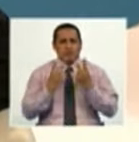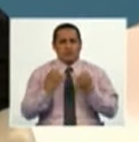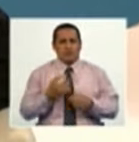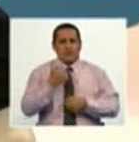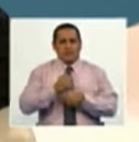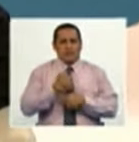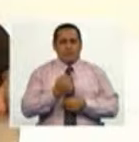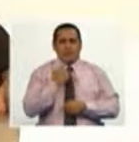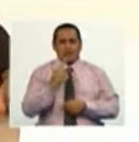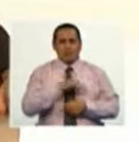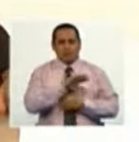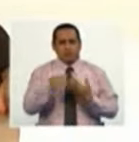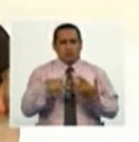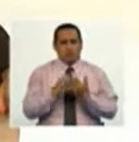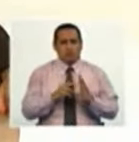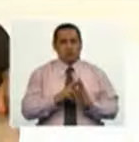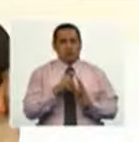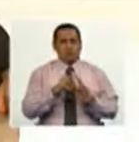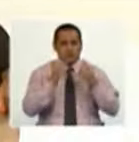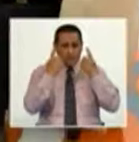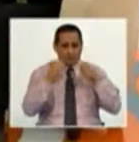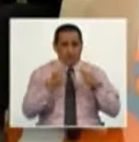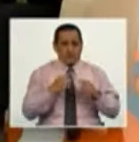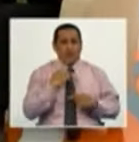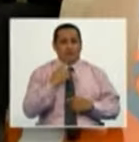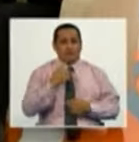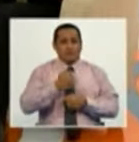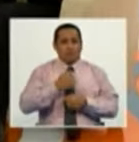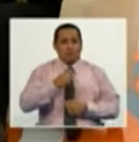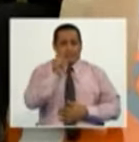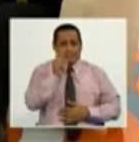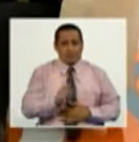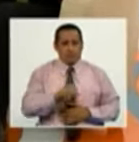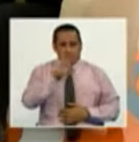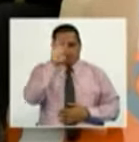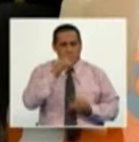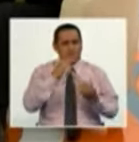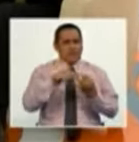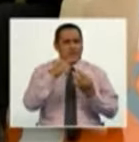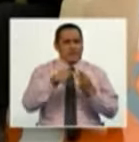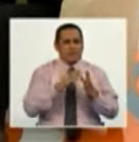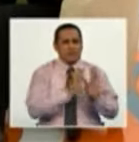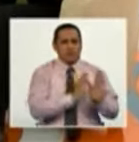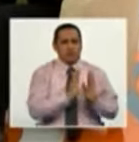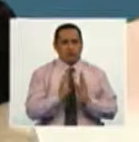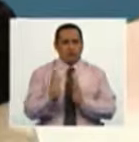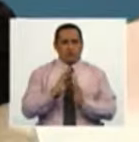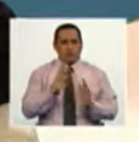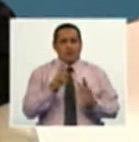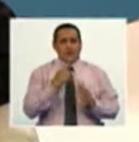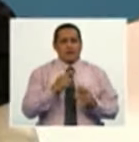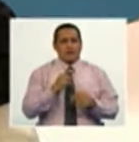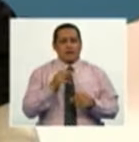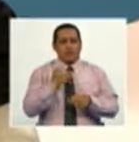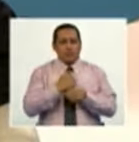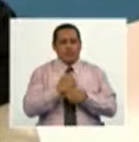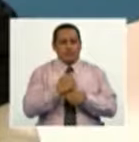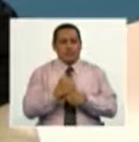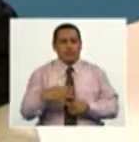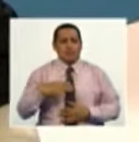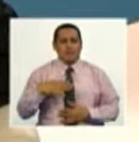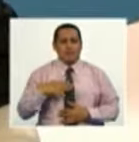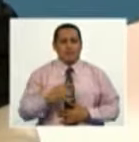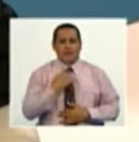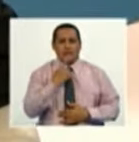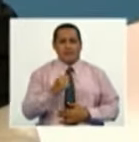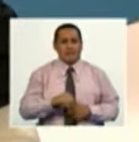cual él laboraba. Todo esto, como ustedes saben, hay diversos regímenes laborales. Uno es el régimen laboral de la actividad